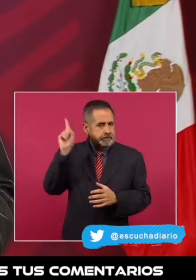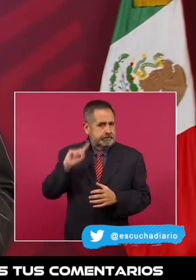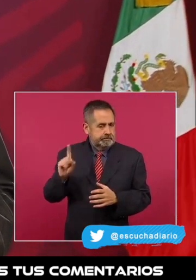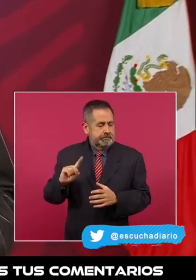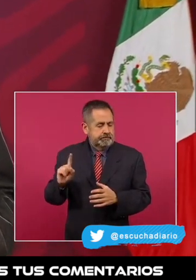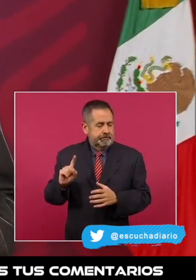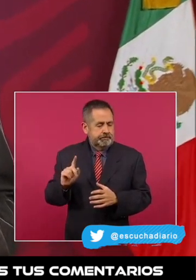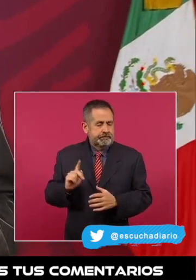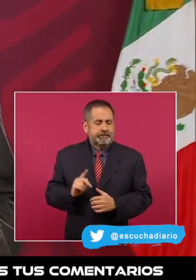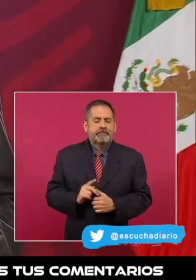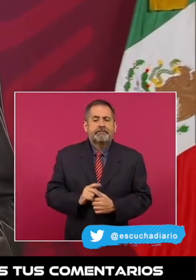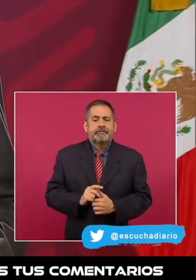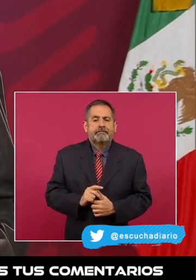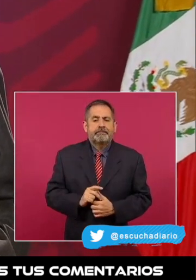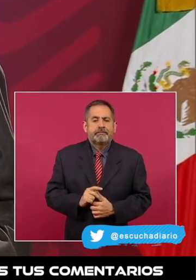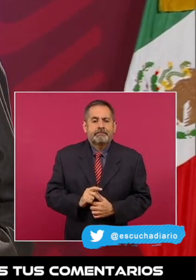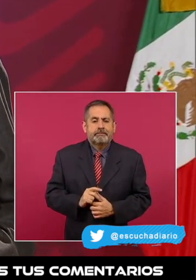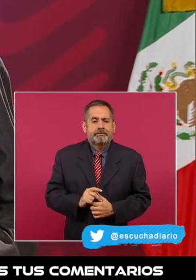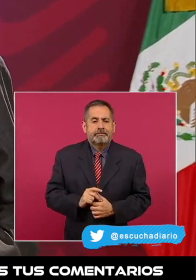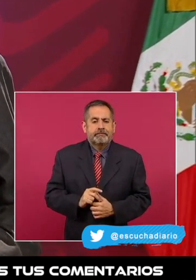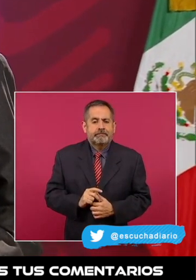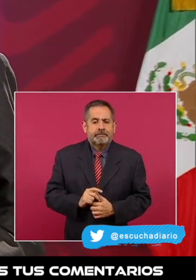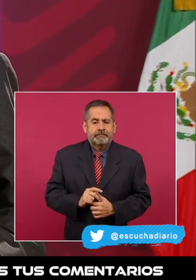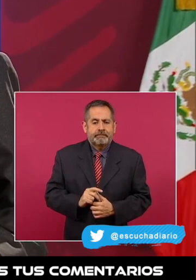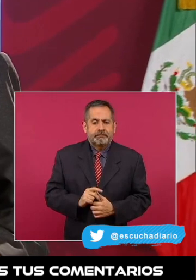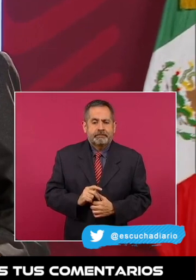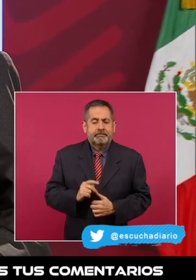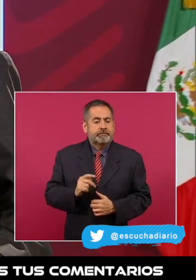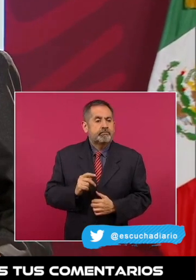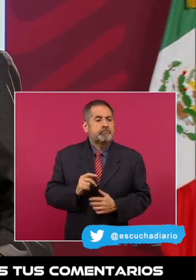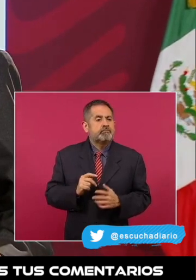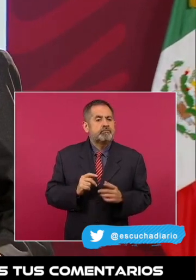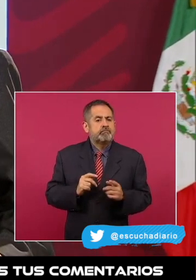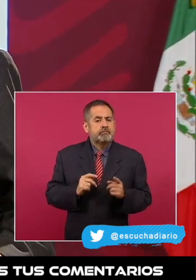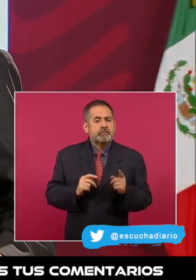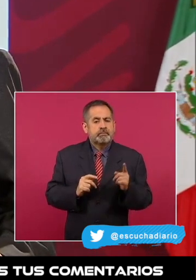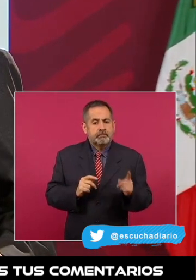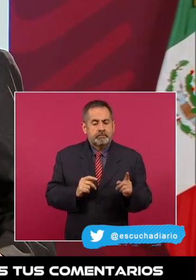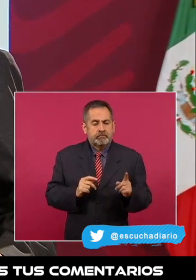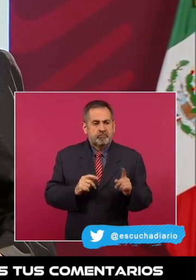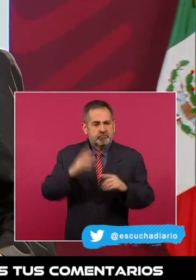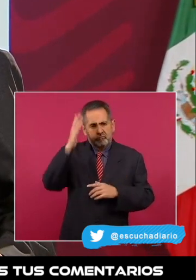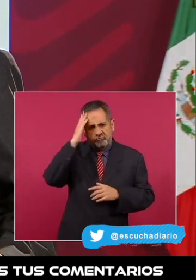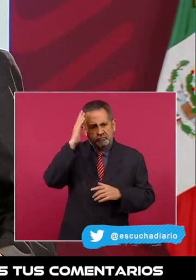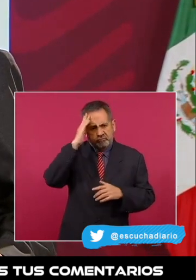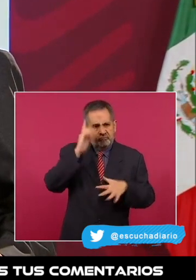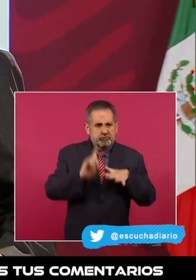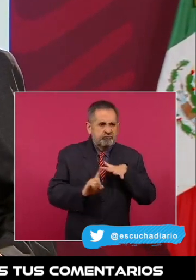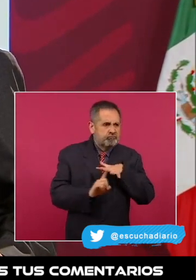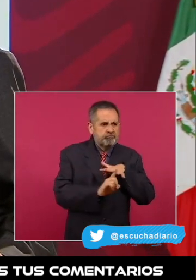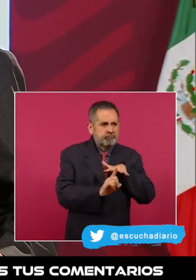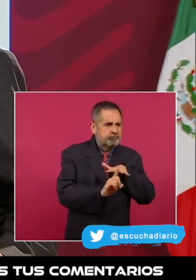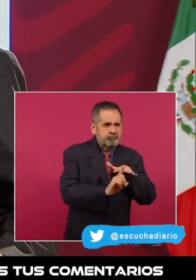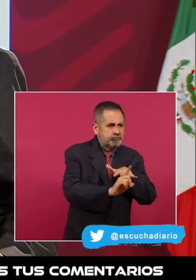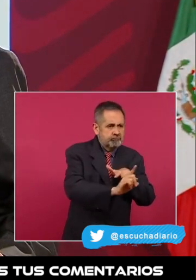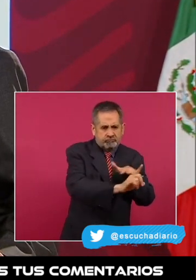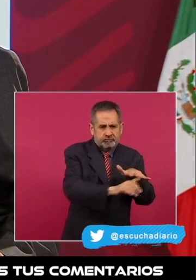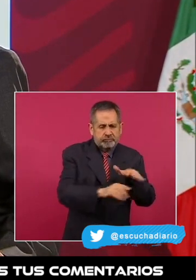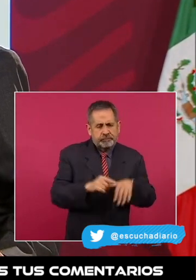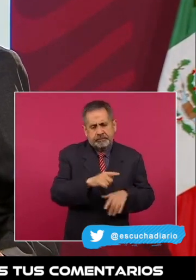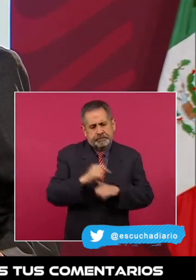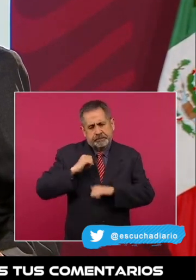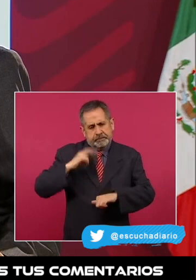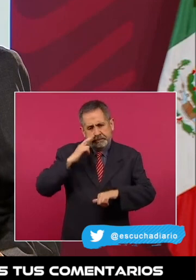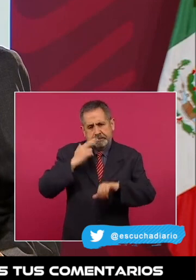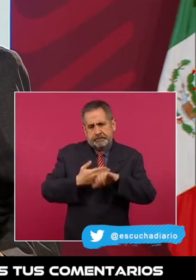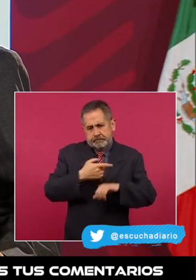final el Zócalo de la ciudad. Será una fiesta celebrando los logros de todo un pueblo y las conquistas sobre los intereses de una minoría rapaz